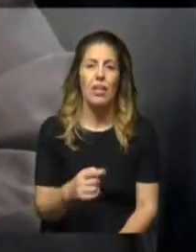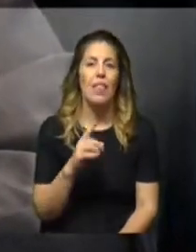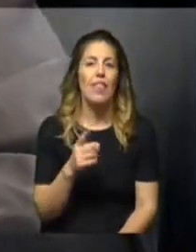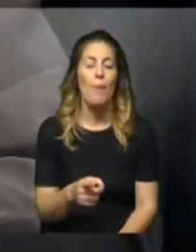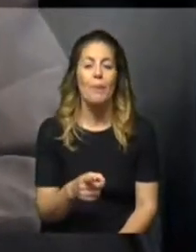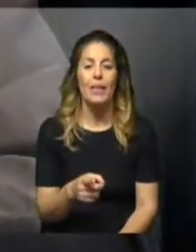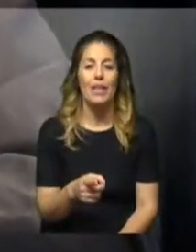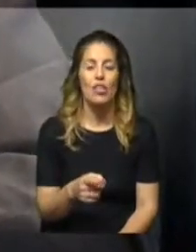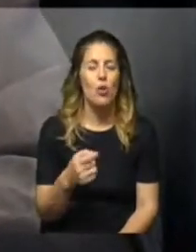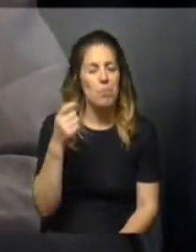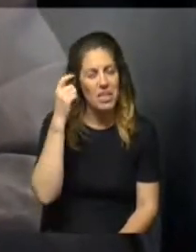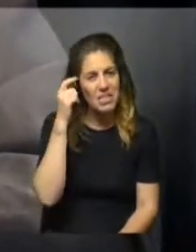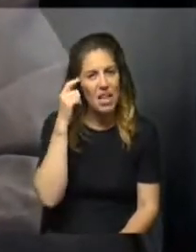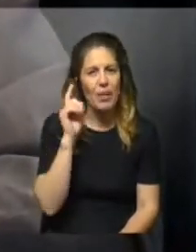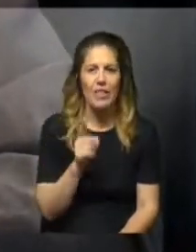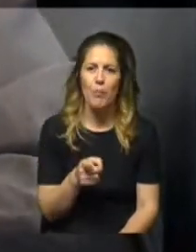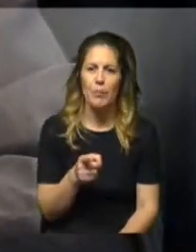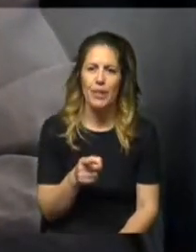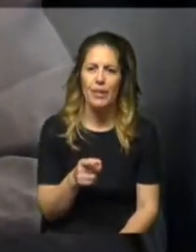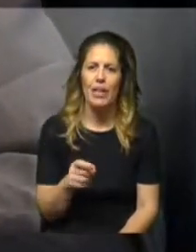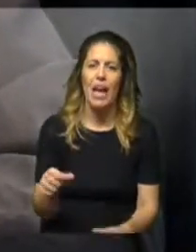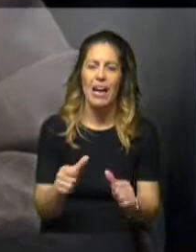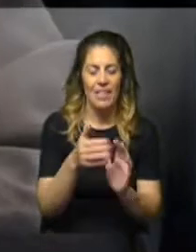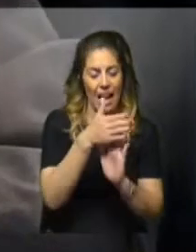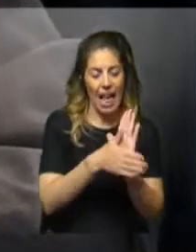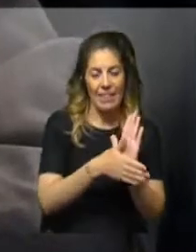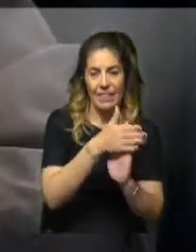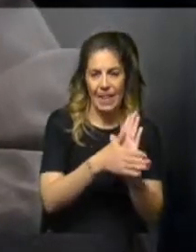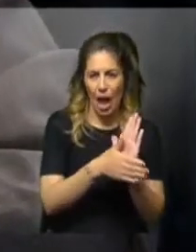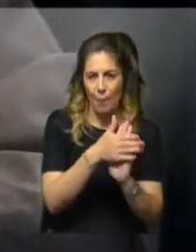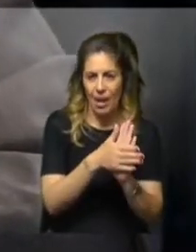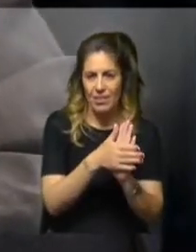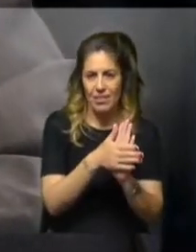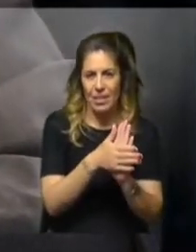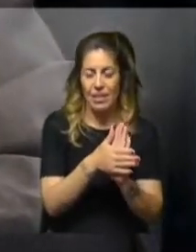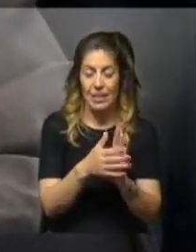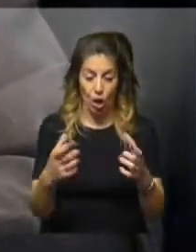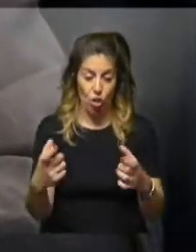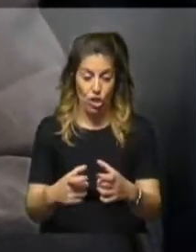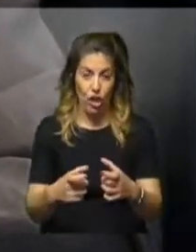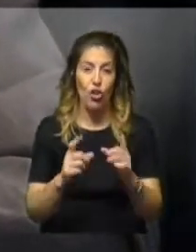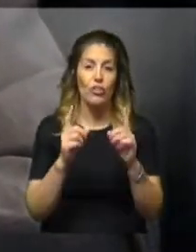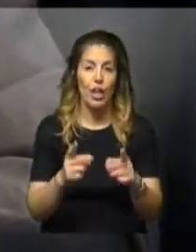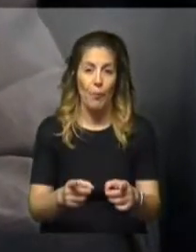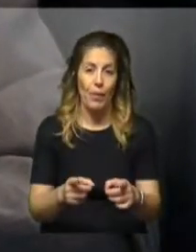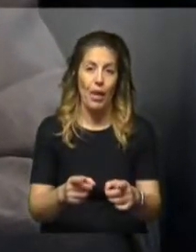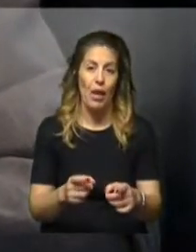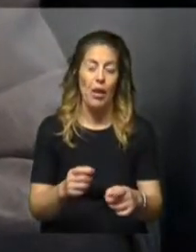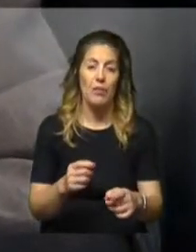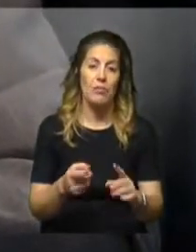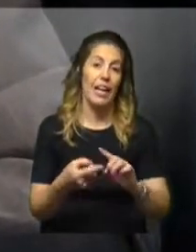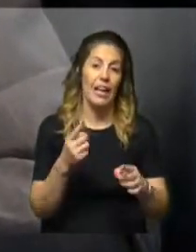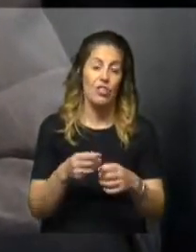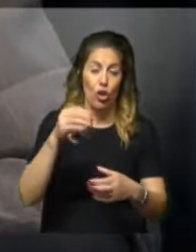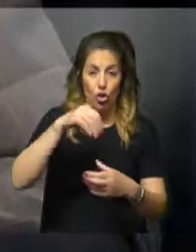me quedé pensando ahora no porque hacer las tapas las carátulas como se llame de los discos Supongo que tiene que ver también con